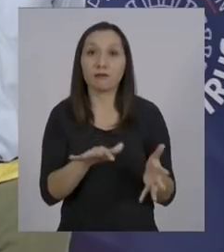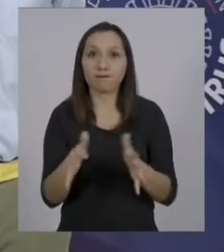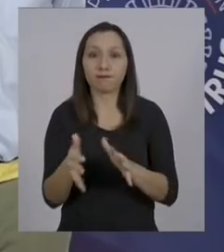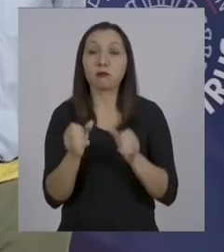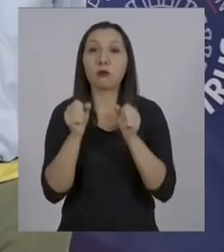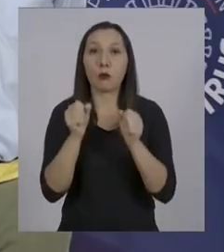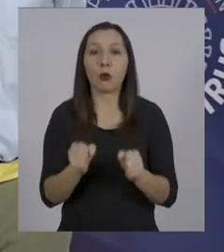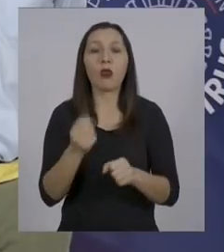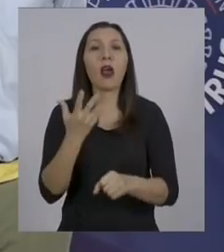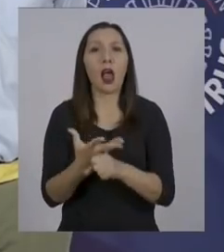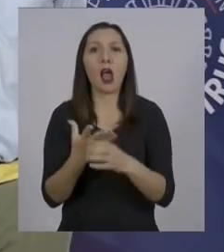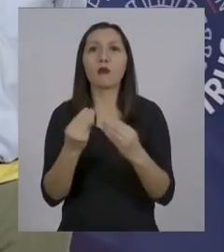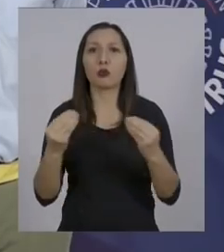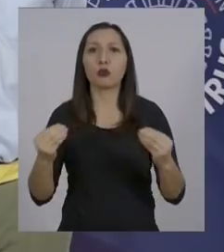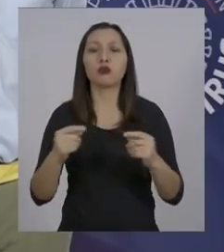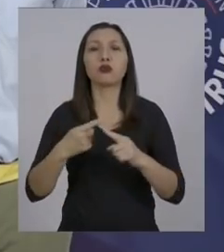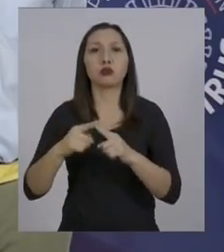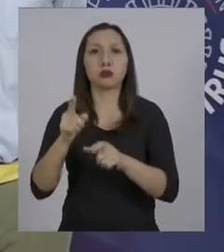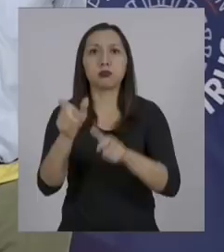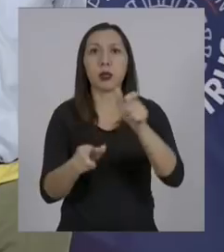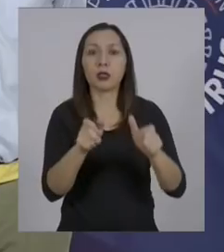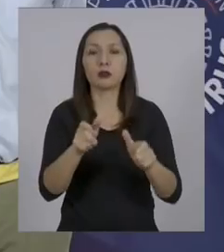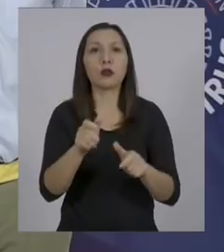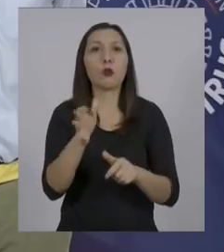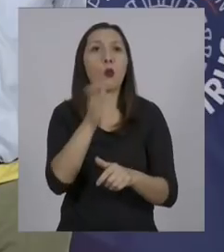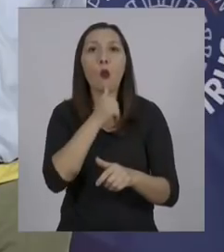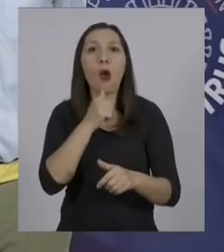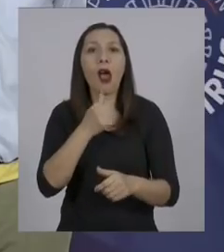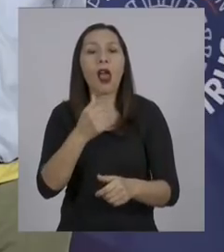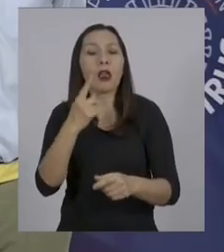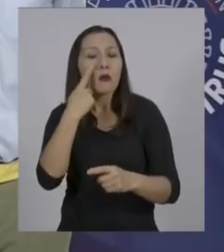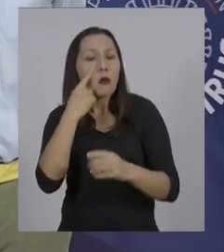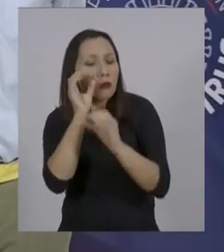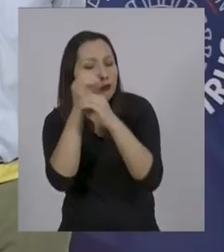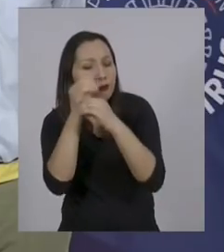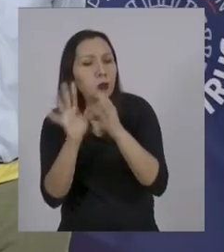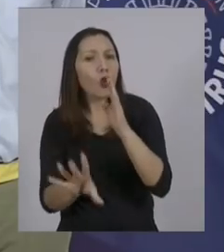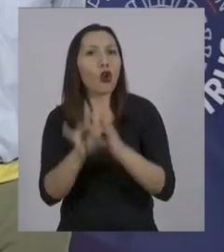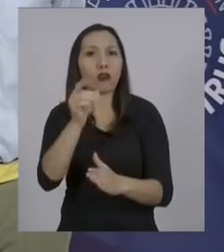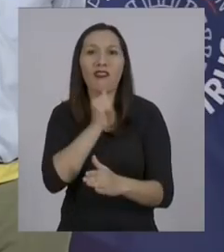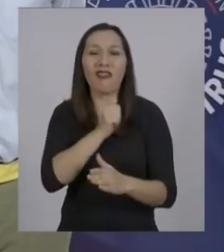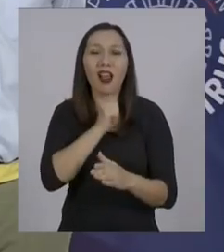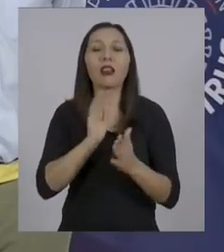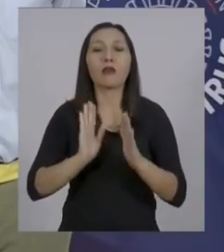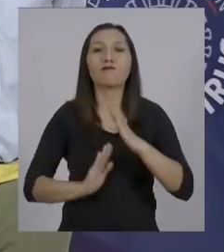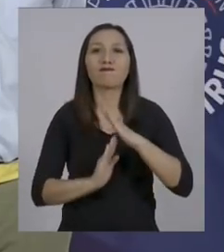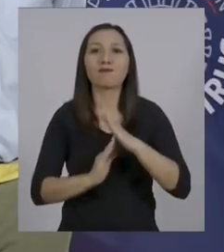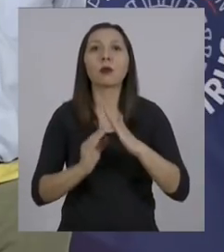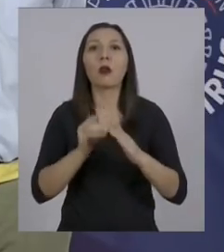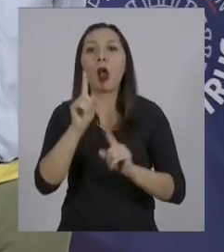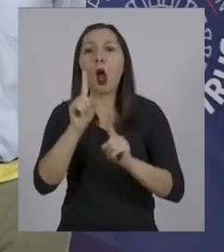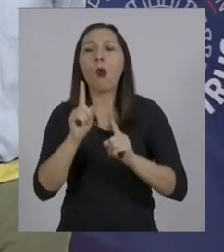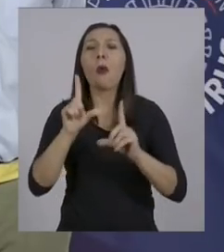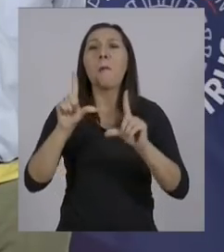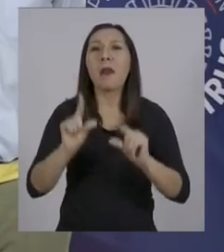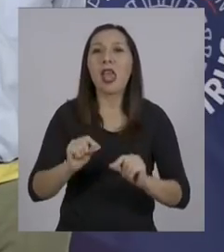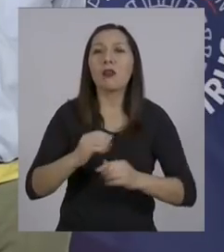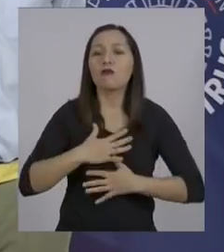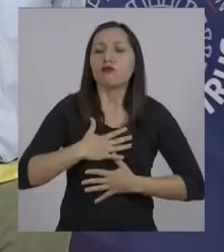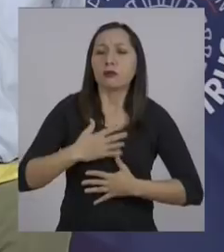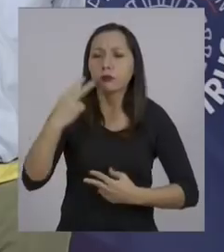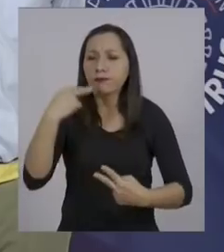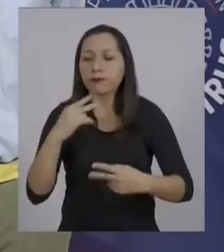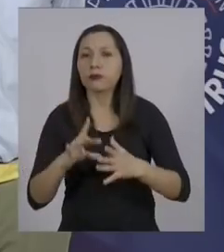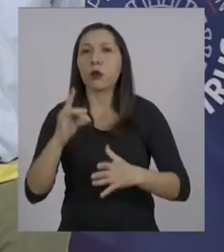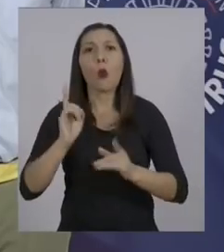probable que haya muchas más personas que no han sido testeadas, sobre todos los grupos que tienen menos síntomas, a